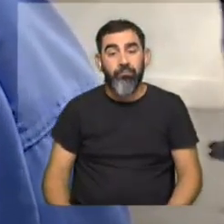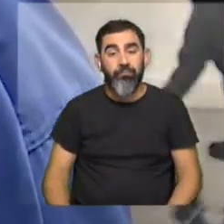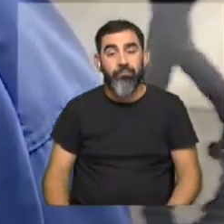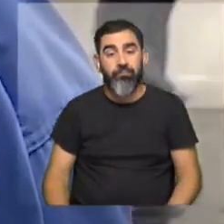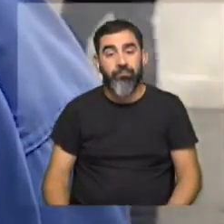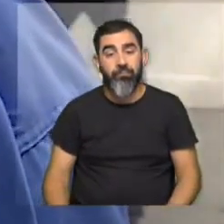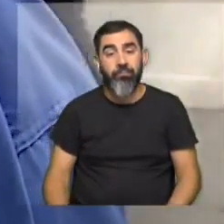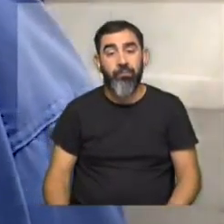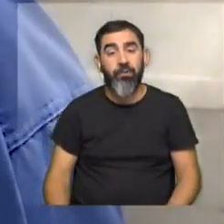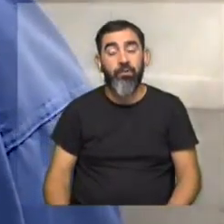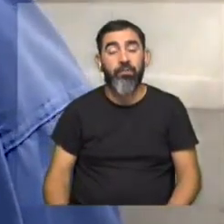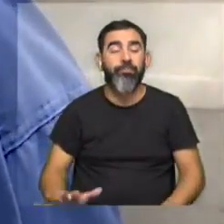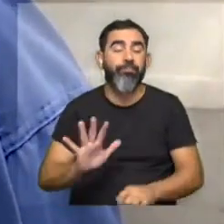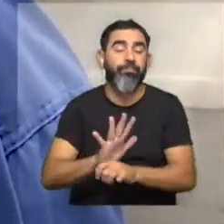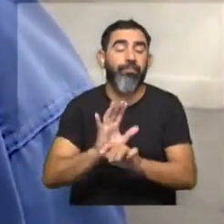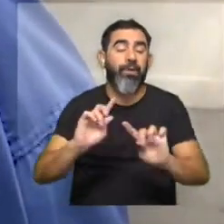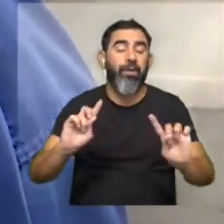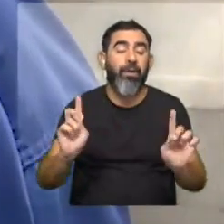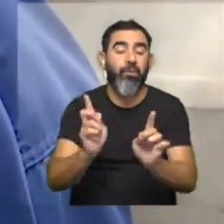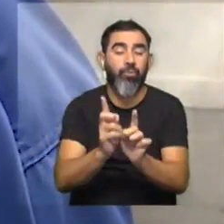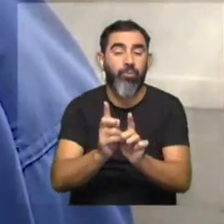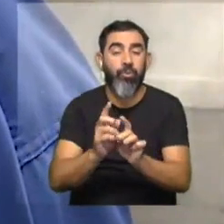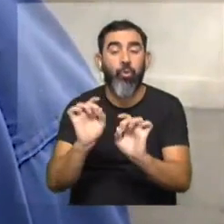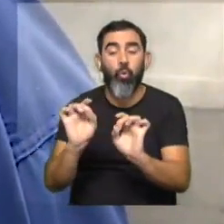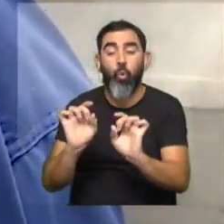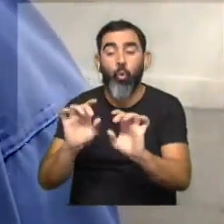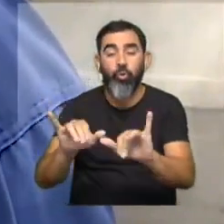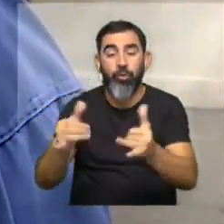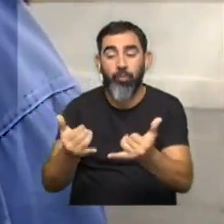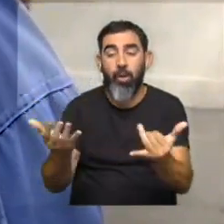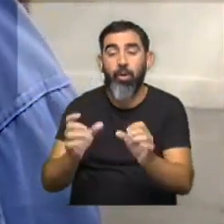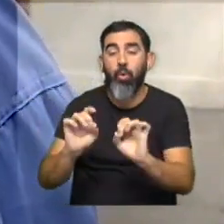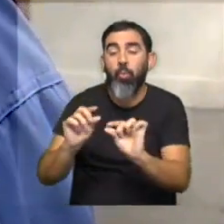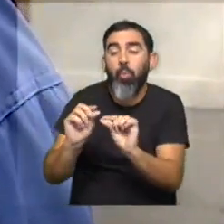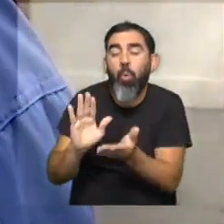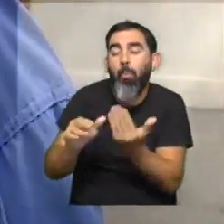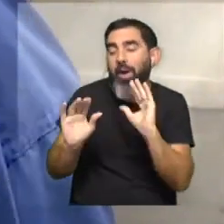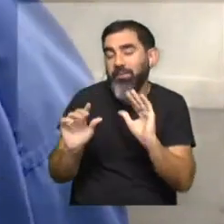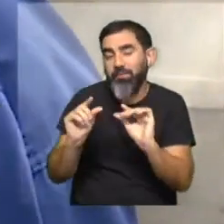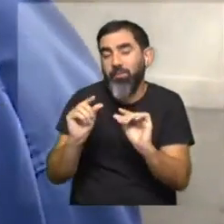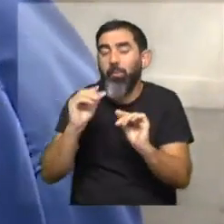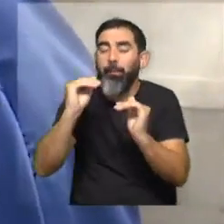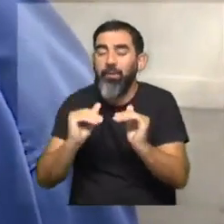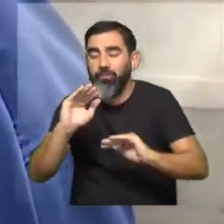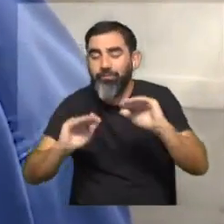que podría resumirse en algo así como estamos contaminados y ahora te contamino un poquito más o un poquito